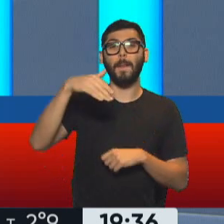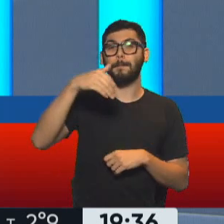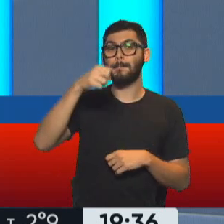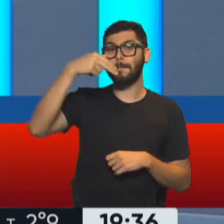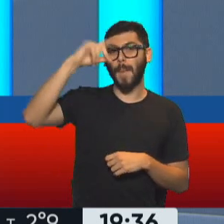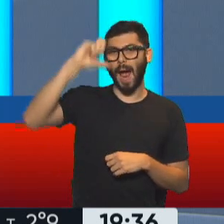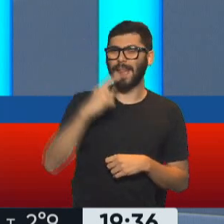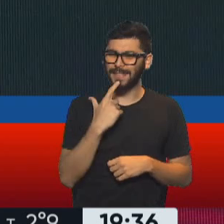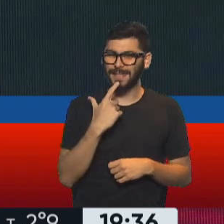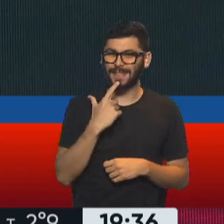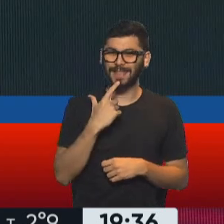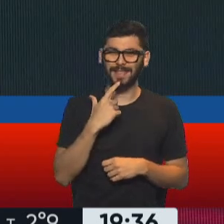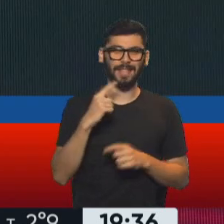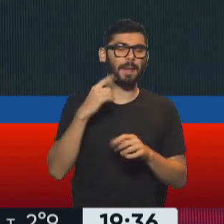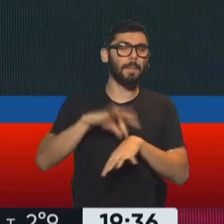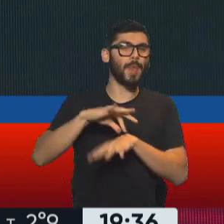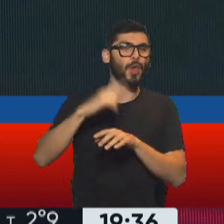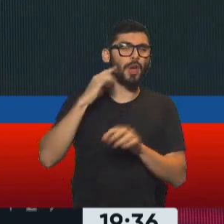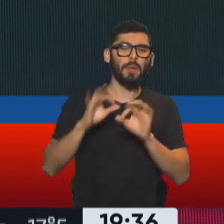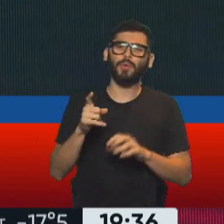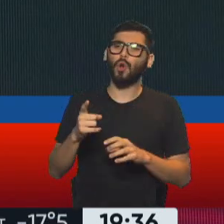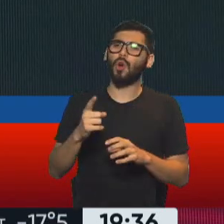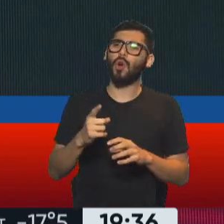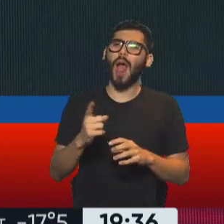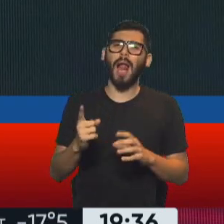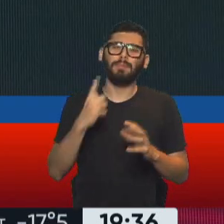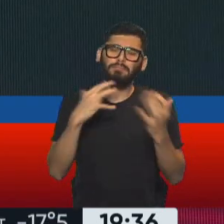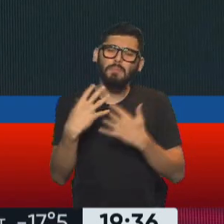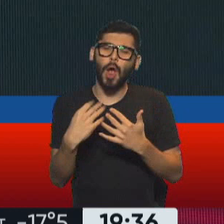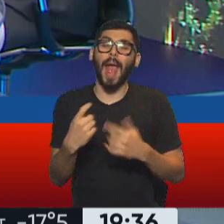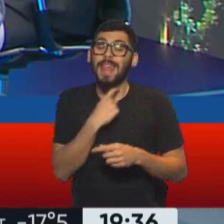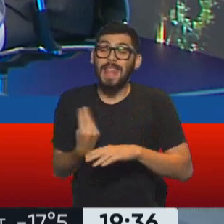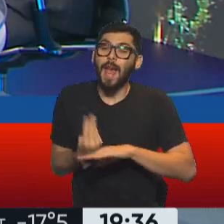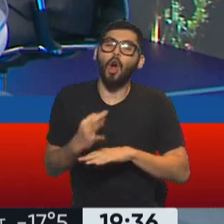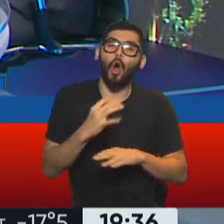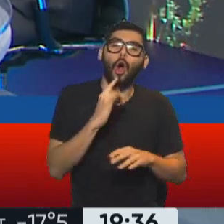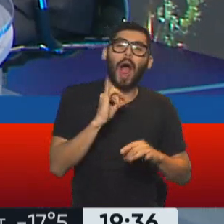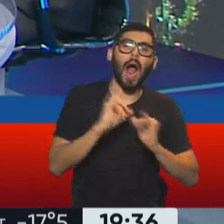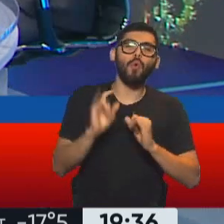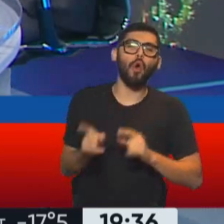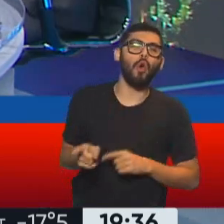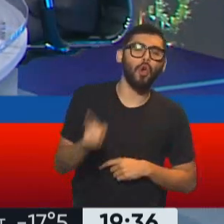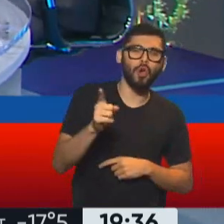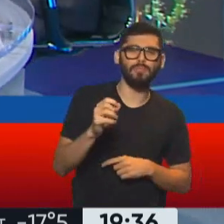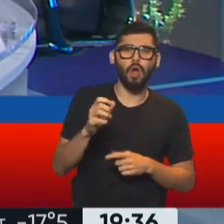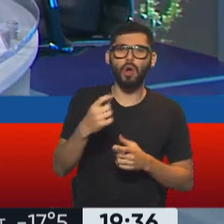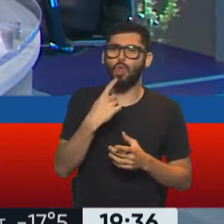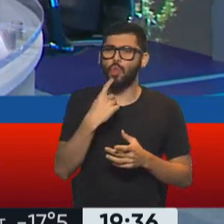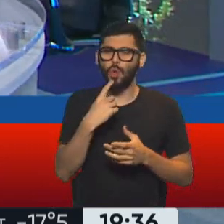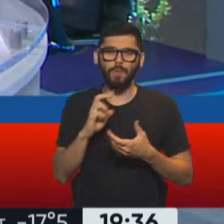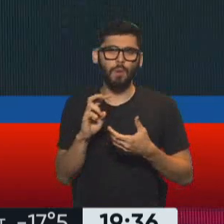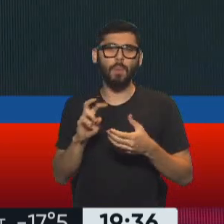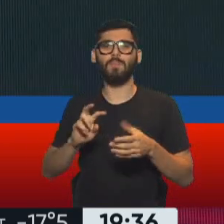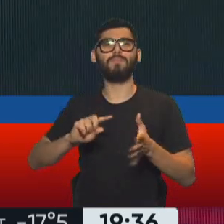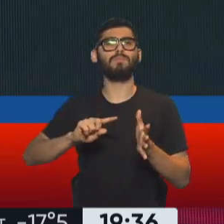como siempre suena porque él se involucra porque lo quieren involucrar es decir siempre suena pero siempre tiene un pie afuera y un pie adentro de la